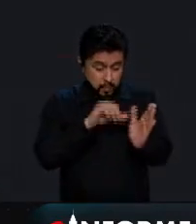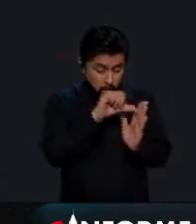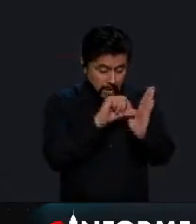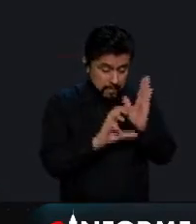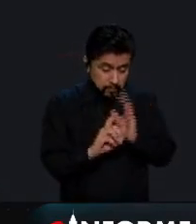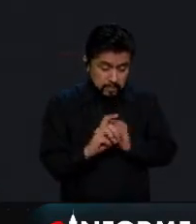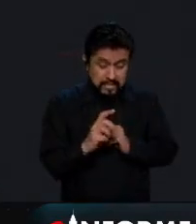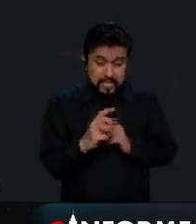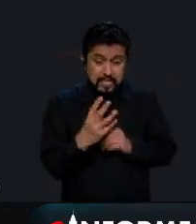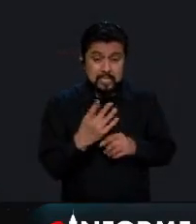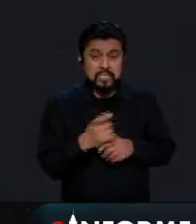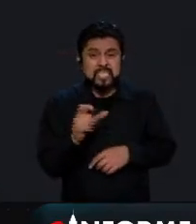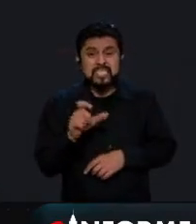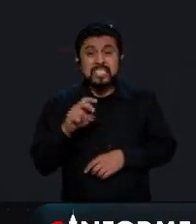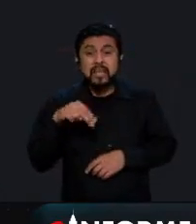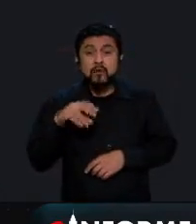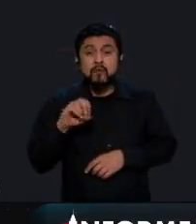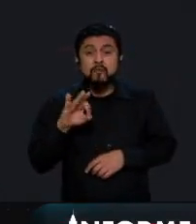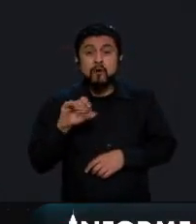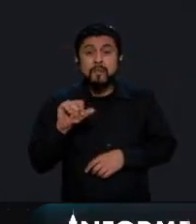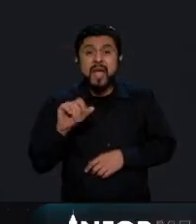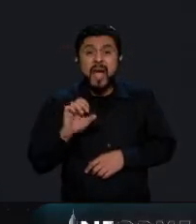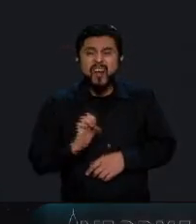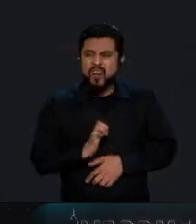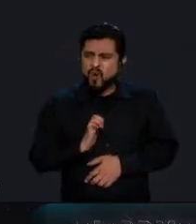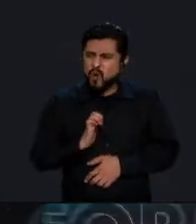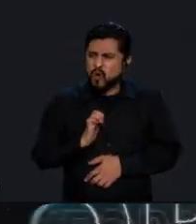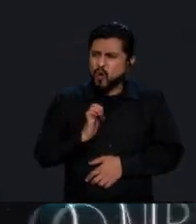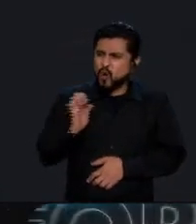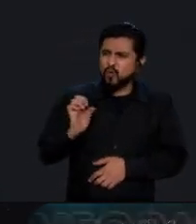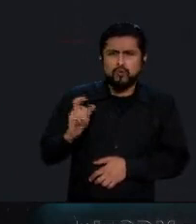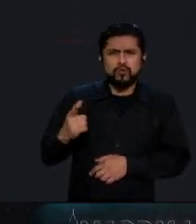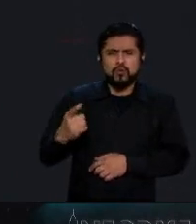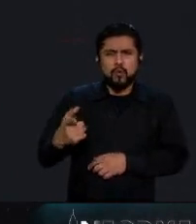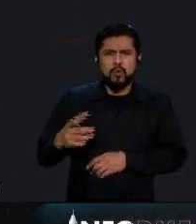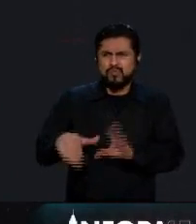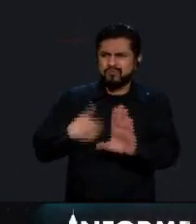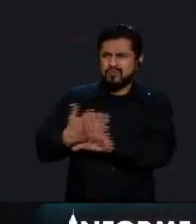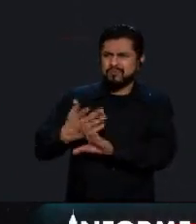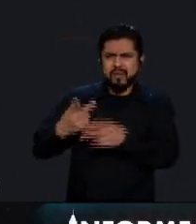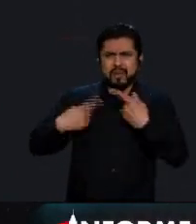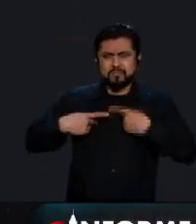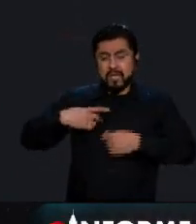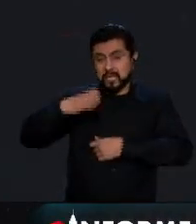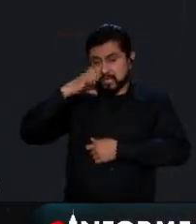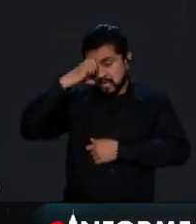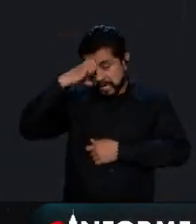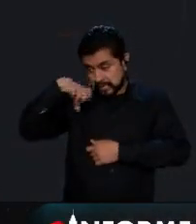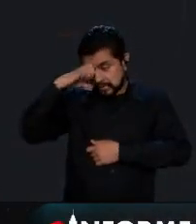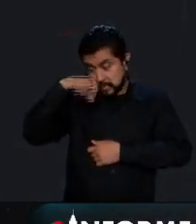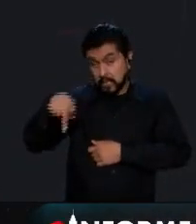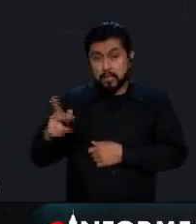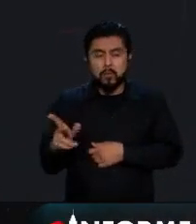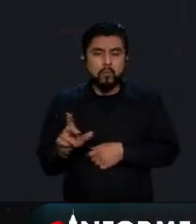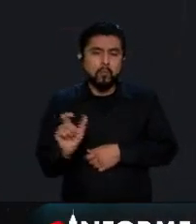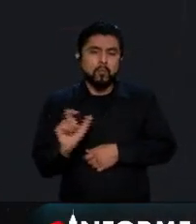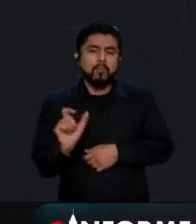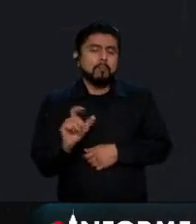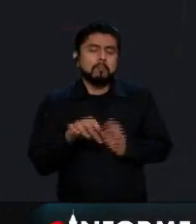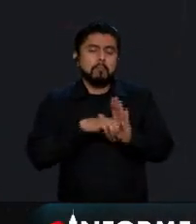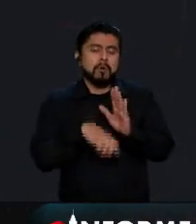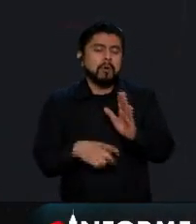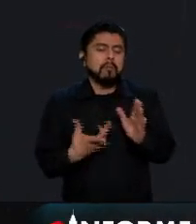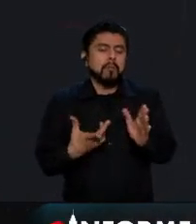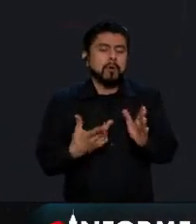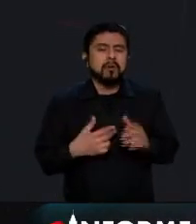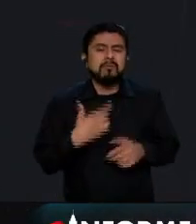legalmente Claro. aceptada en nuestra sociedad. Al final es una ley para la impunidad que te permite, cuando ya faltan